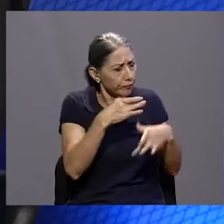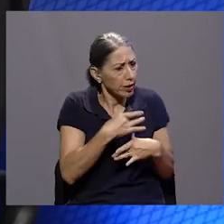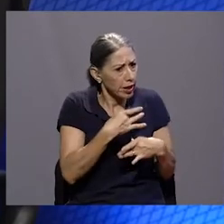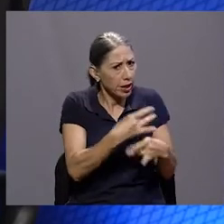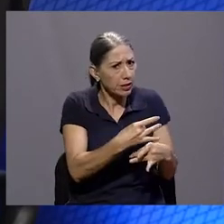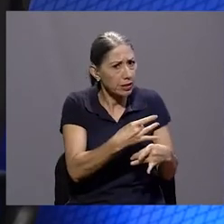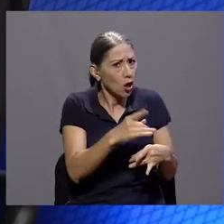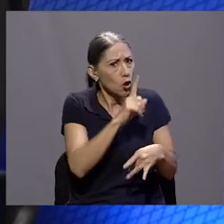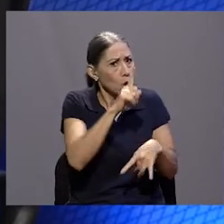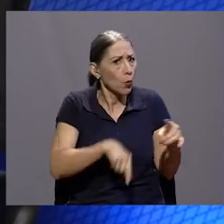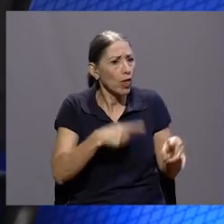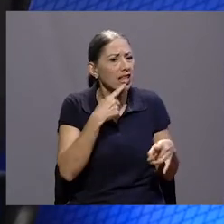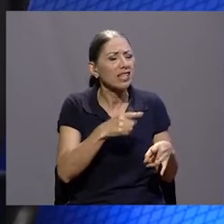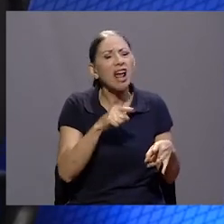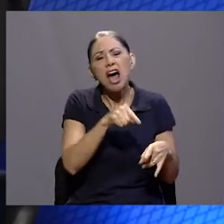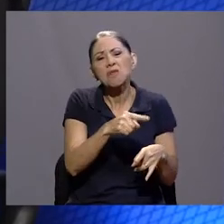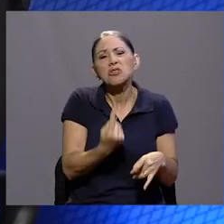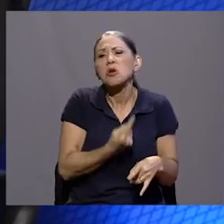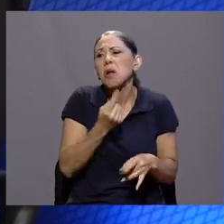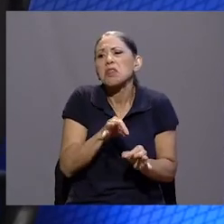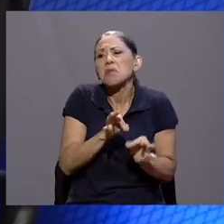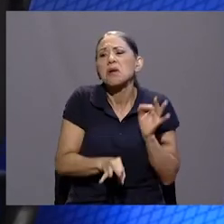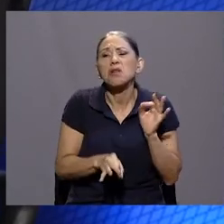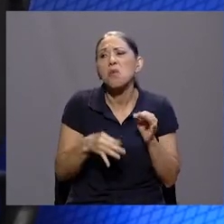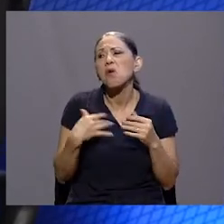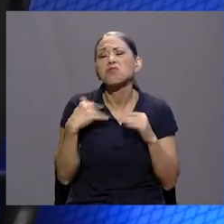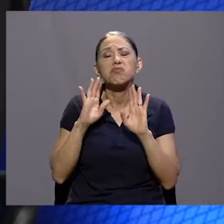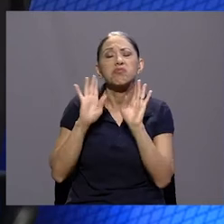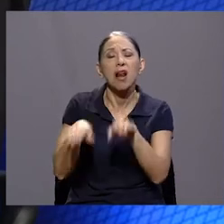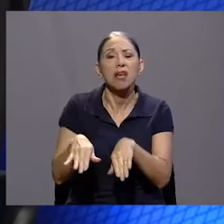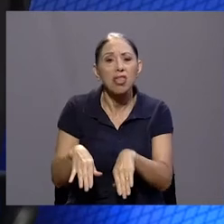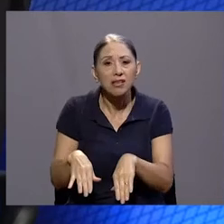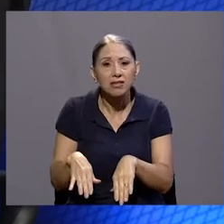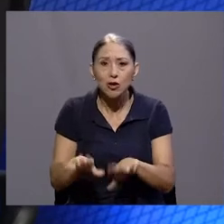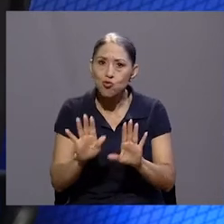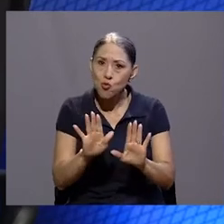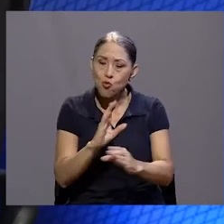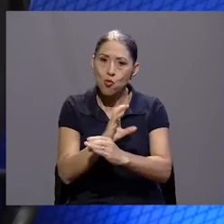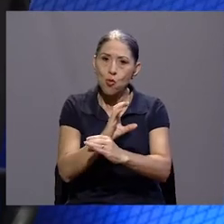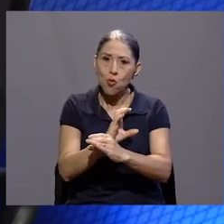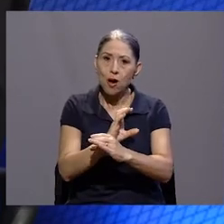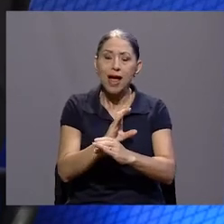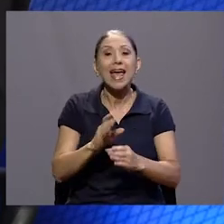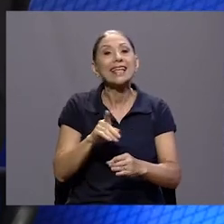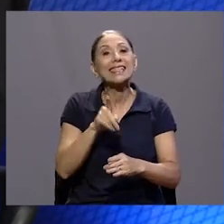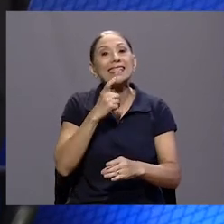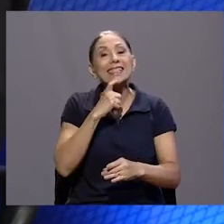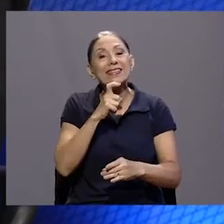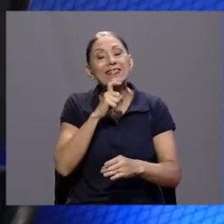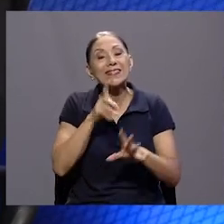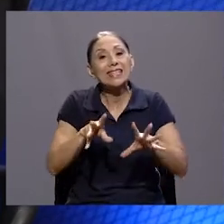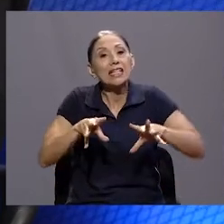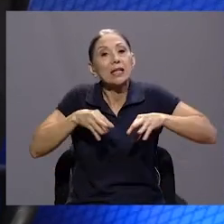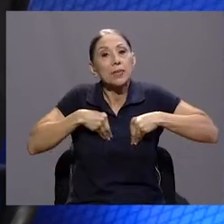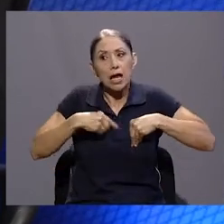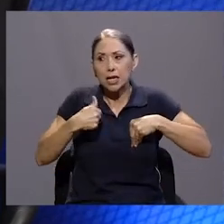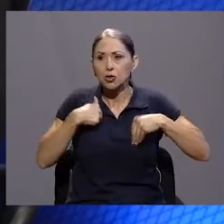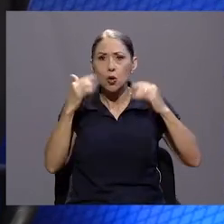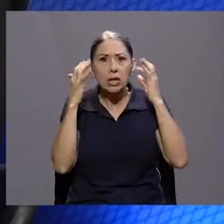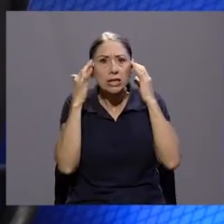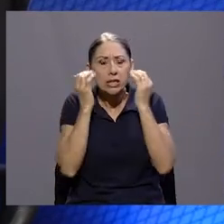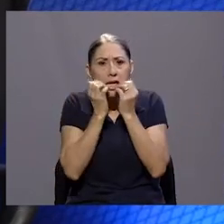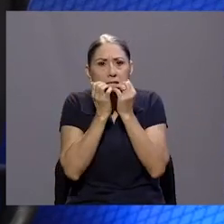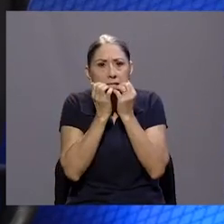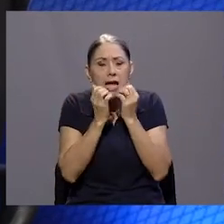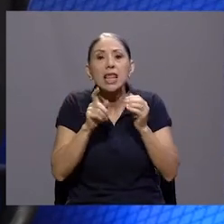importancia y solamente diga bueno era languidez no de precio porque también hay mucho estigma alrededor es difícil aceptar que tengo ansiedad y es difícil